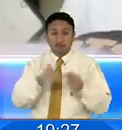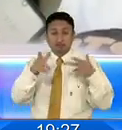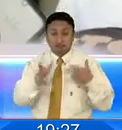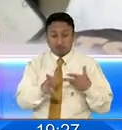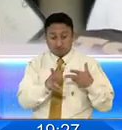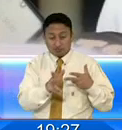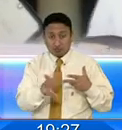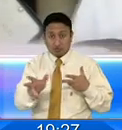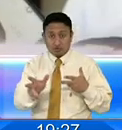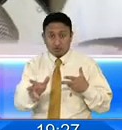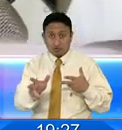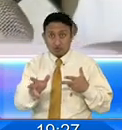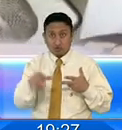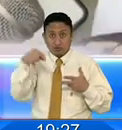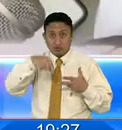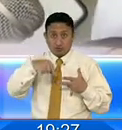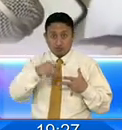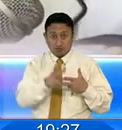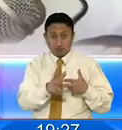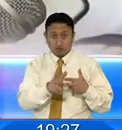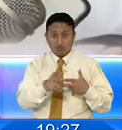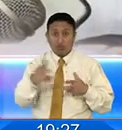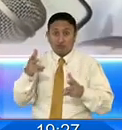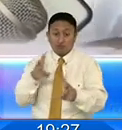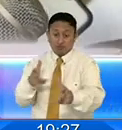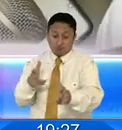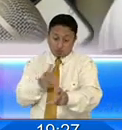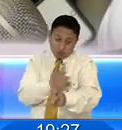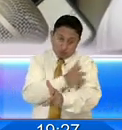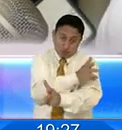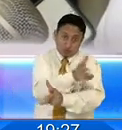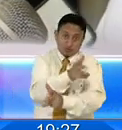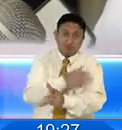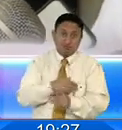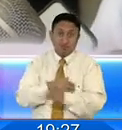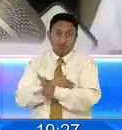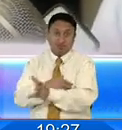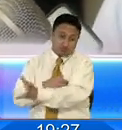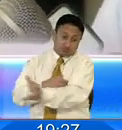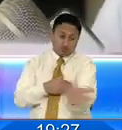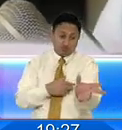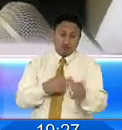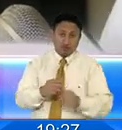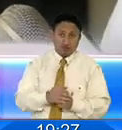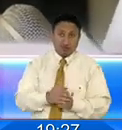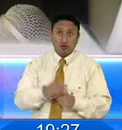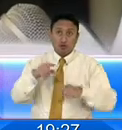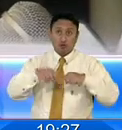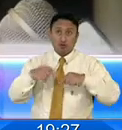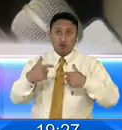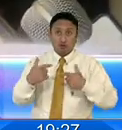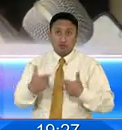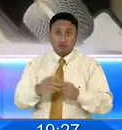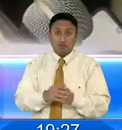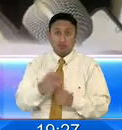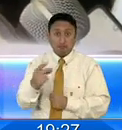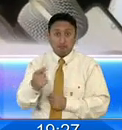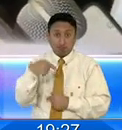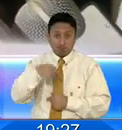nosotros íbamos por el carril que íbamos a adelantar a un tráiler y él quiso salir como para cerrarnos, pero como yo venía en un vehículo más